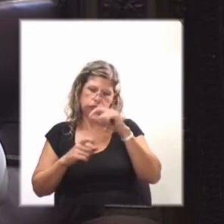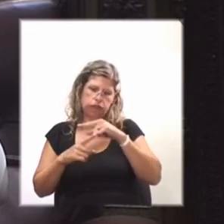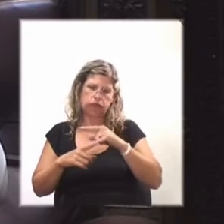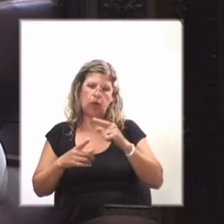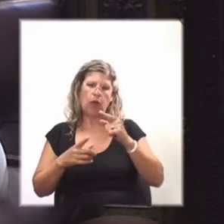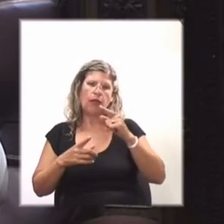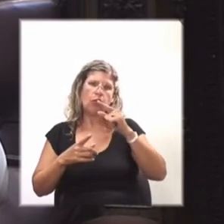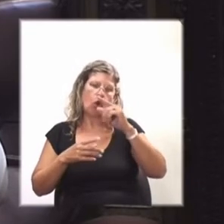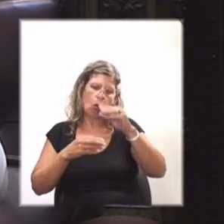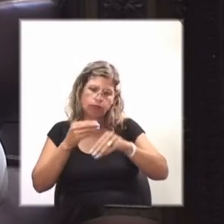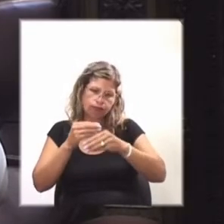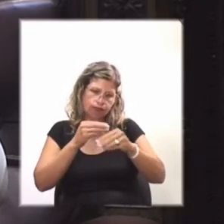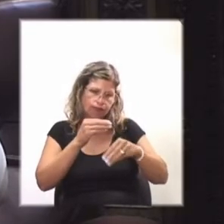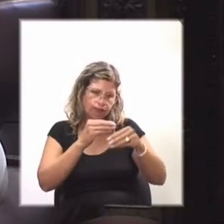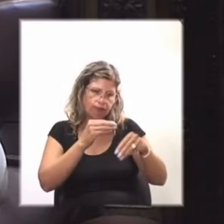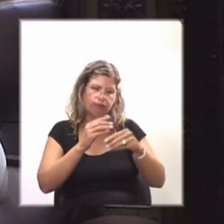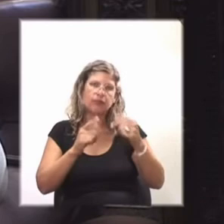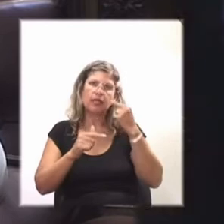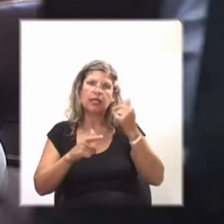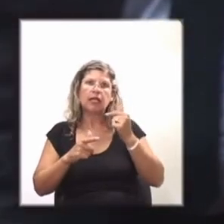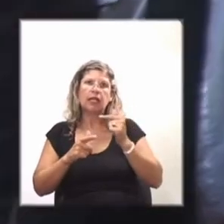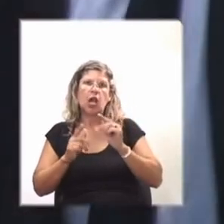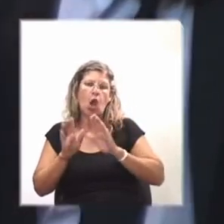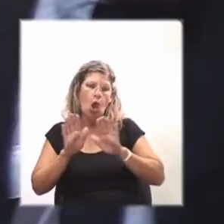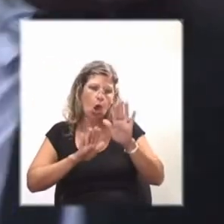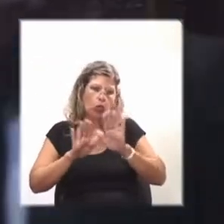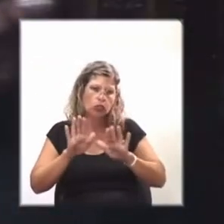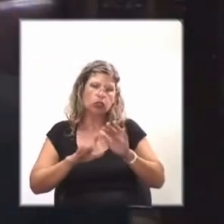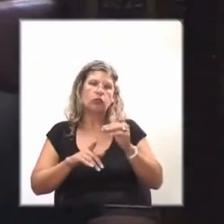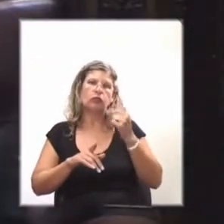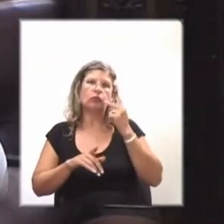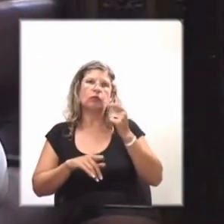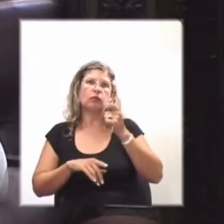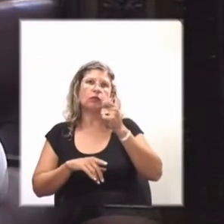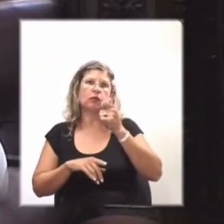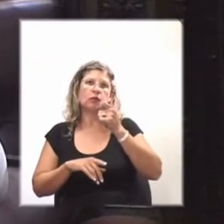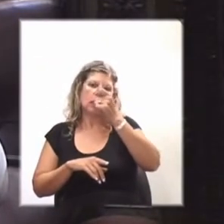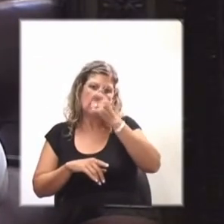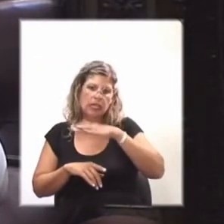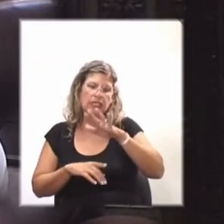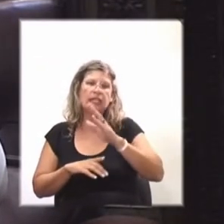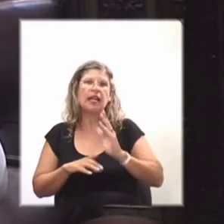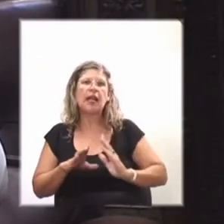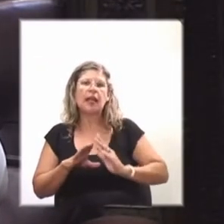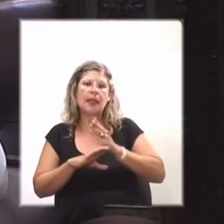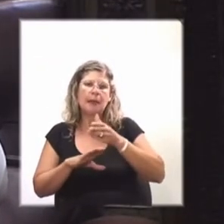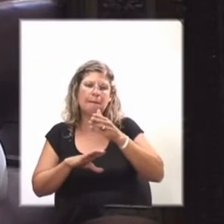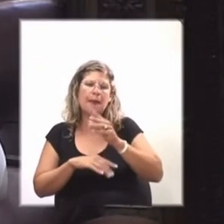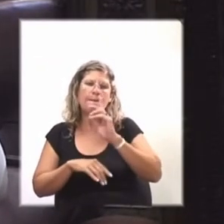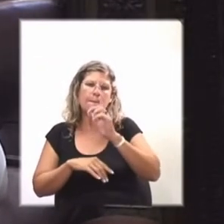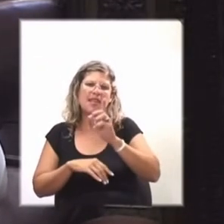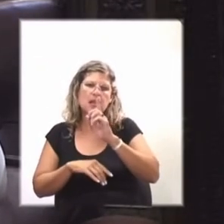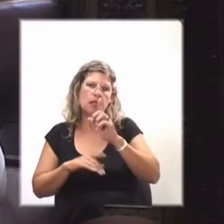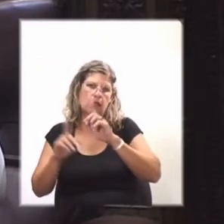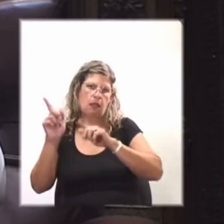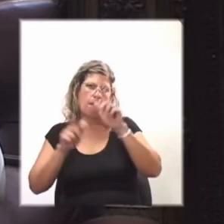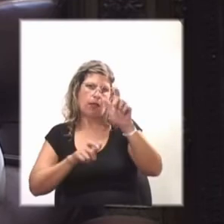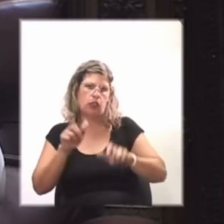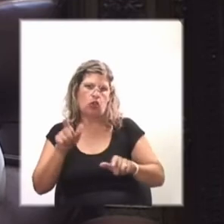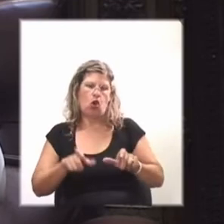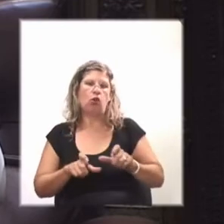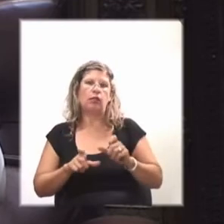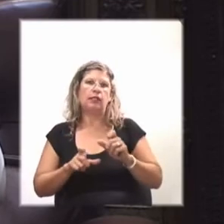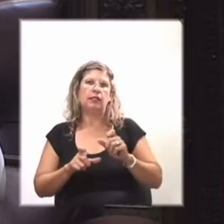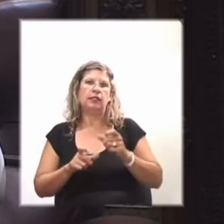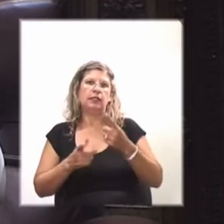se encuentran con tensión la historia y la participación de miles de personas que